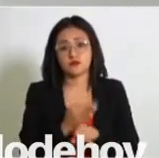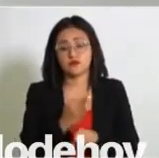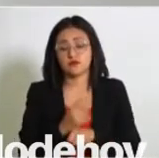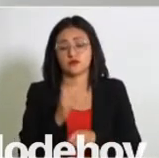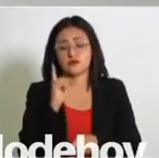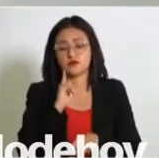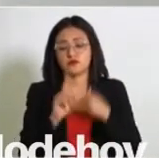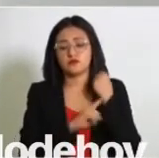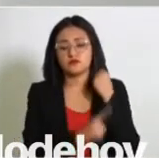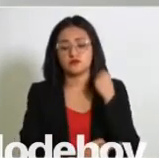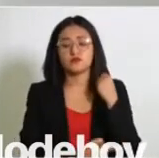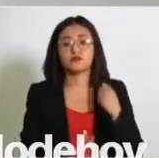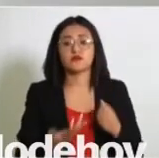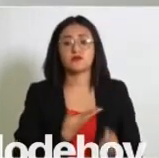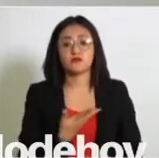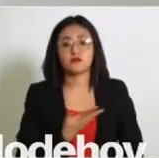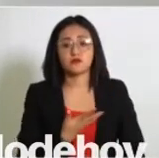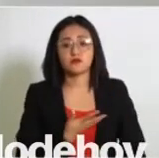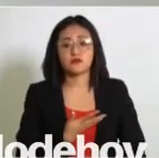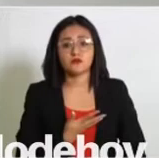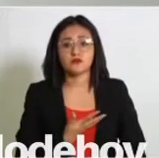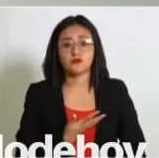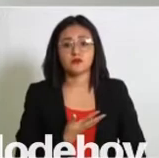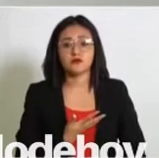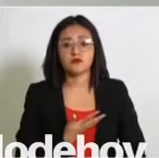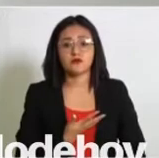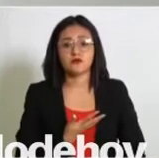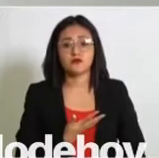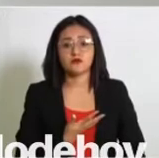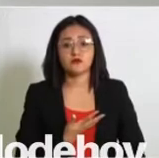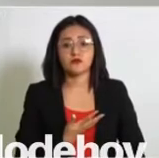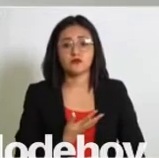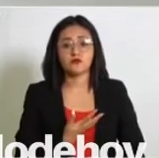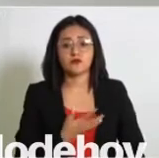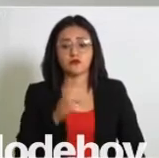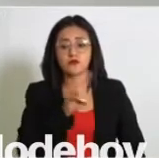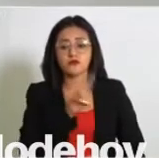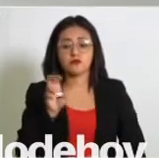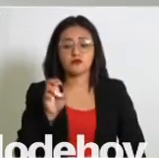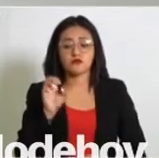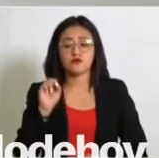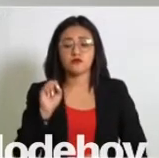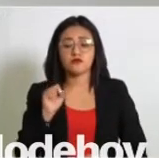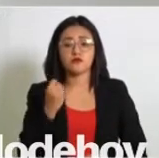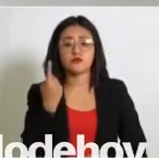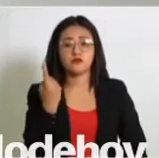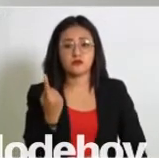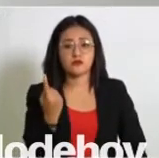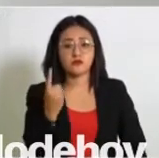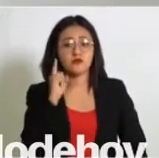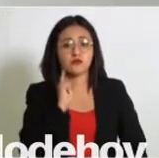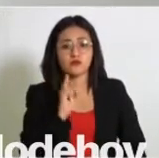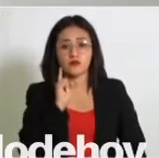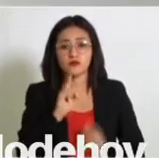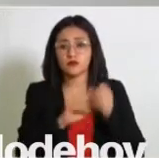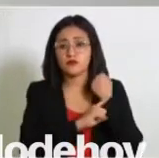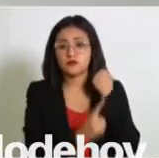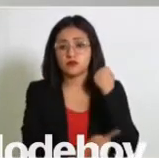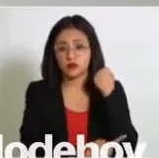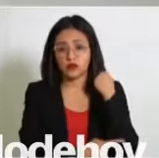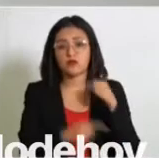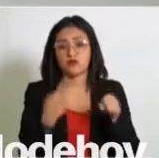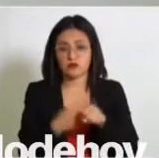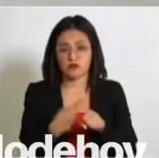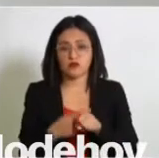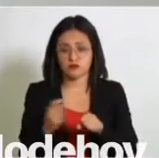COVID-19, tenemos que les ha dado 261 mujeres